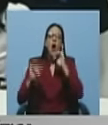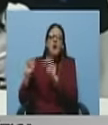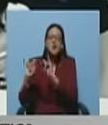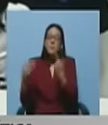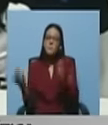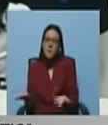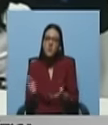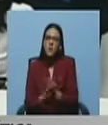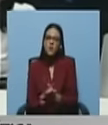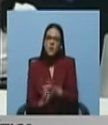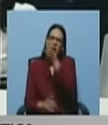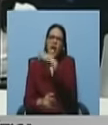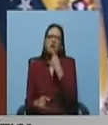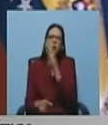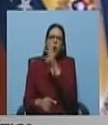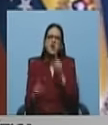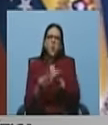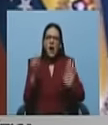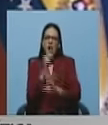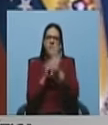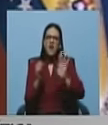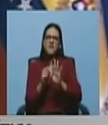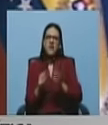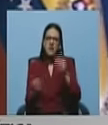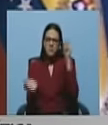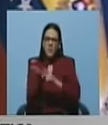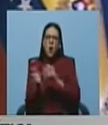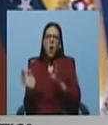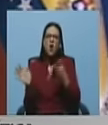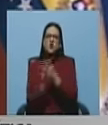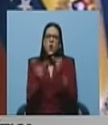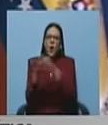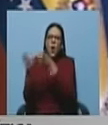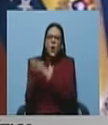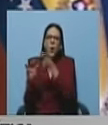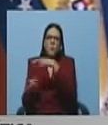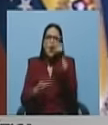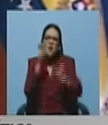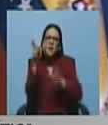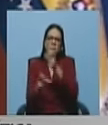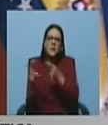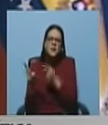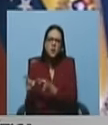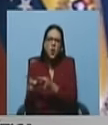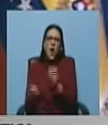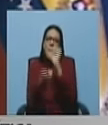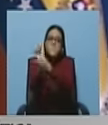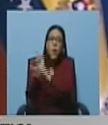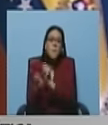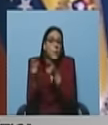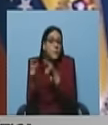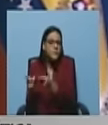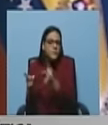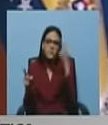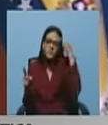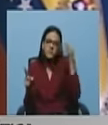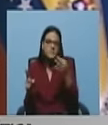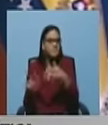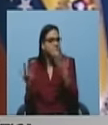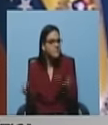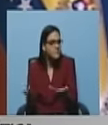Salieron a la defensa automática de un grupo de personas que están siendo detenidos,